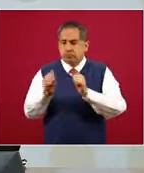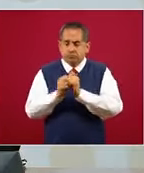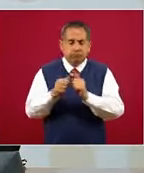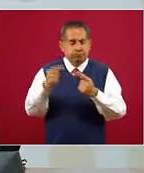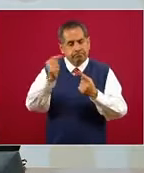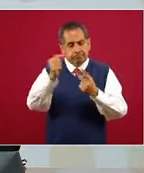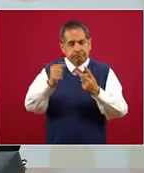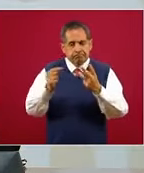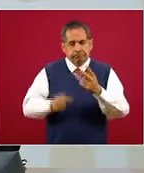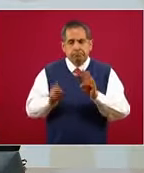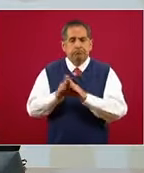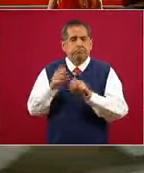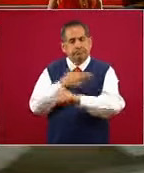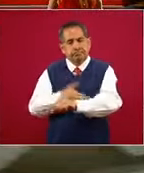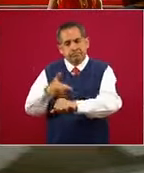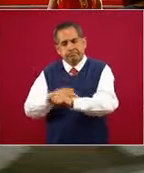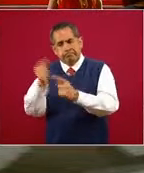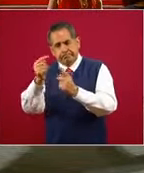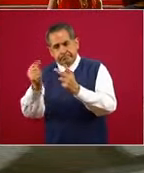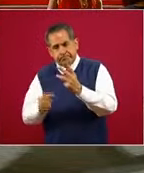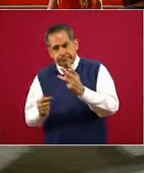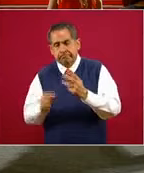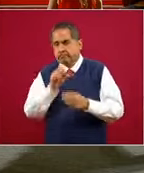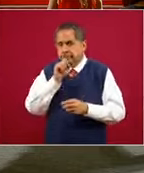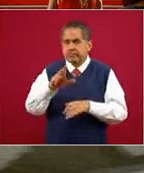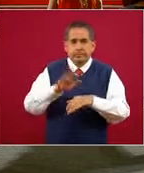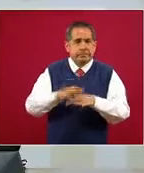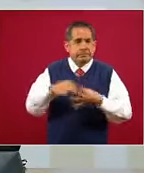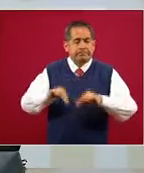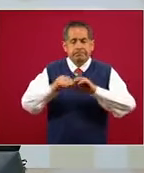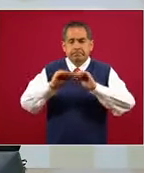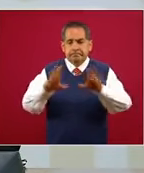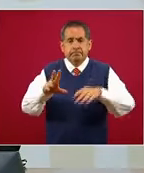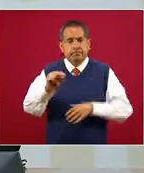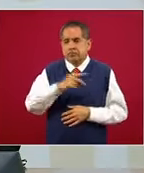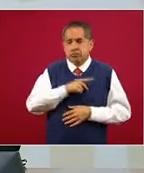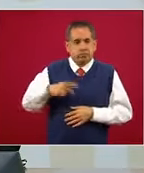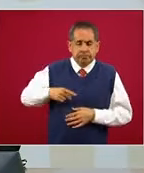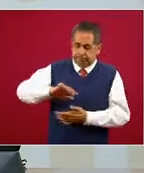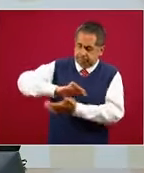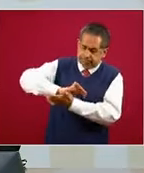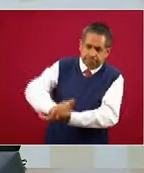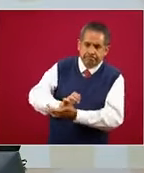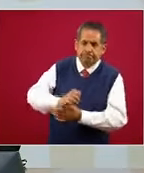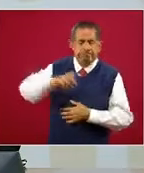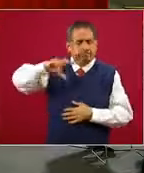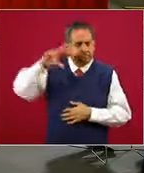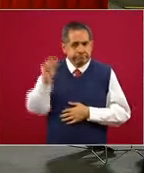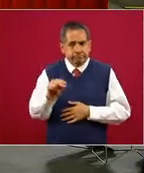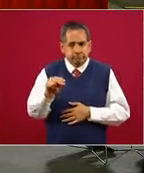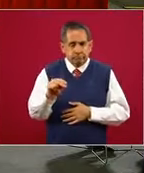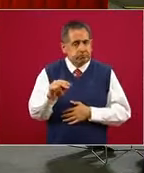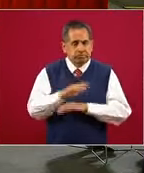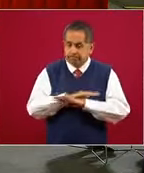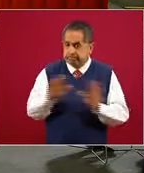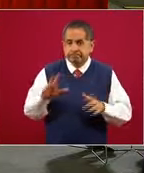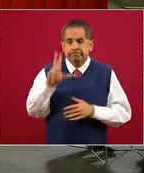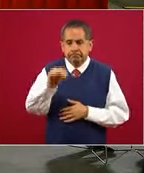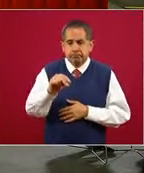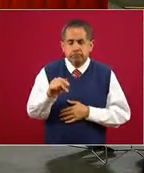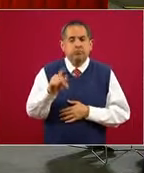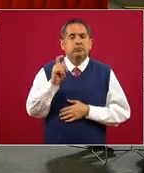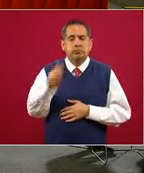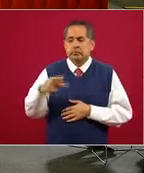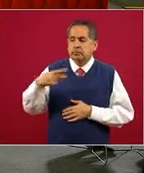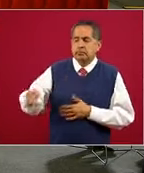acompañando este lineamiento de otras disposiciones que aseguren que no existan actos de discriminación relacionados con los